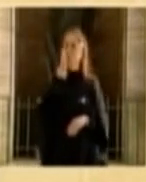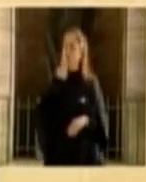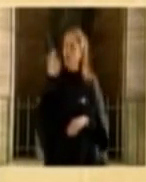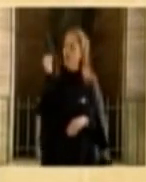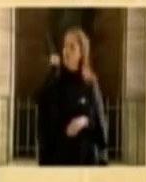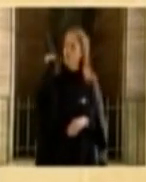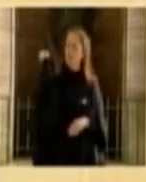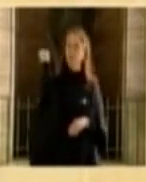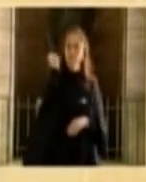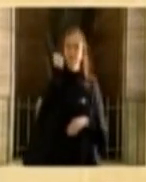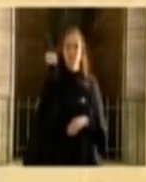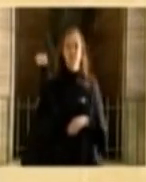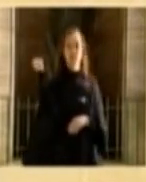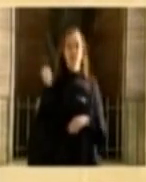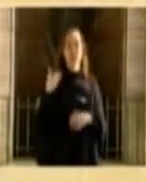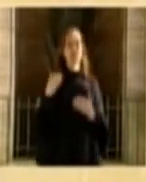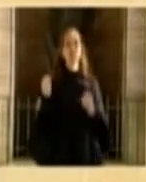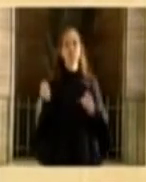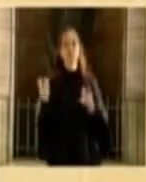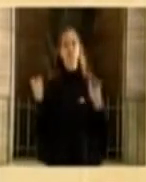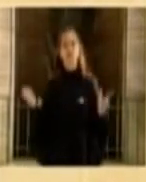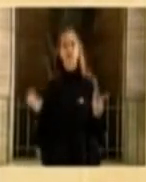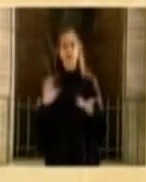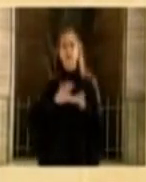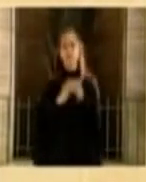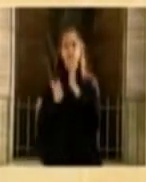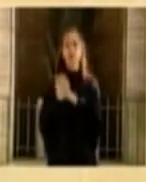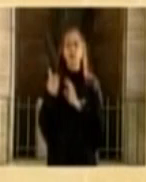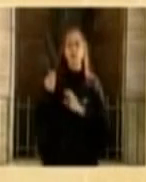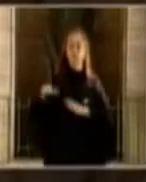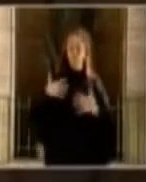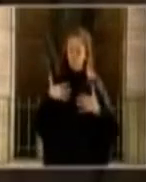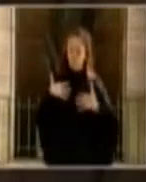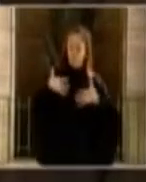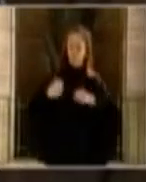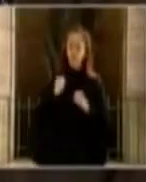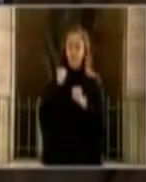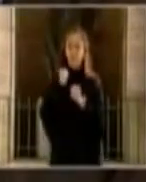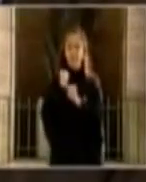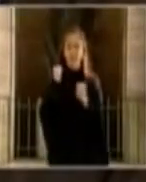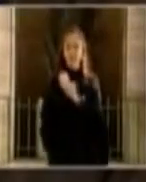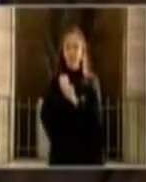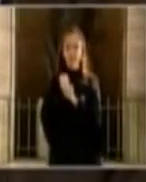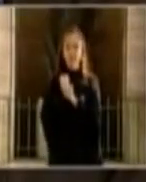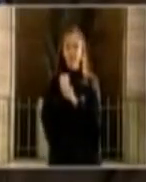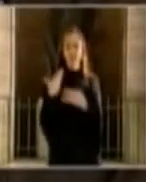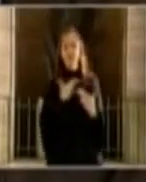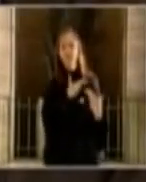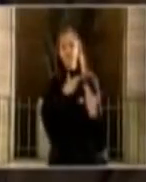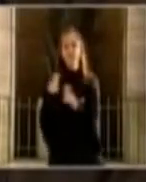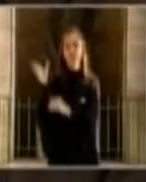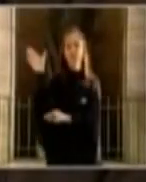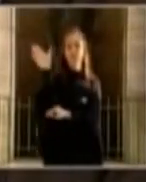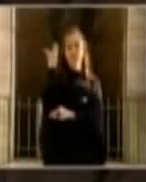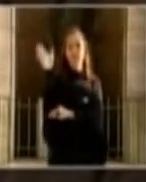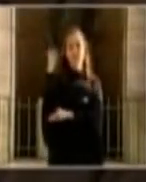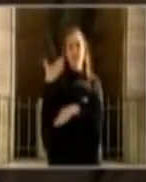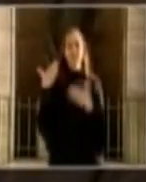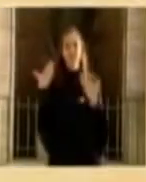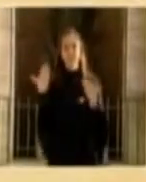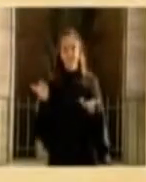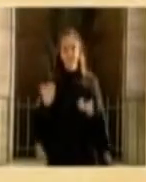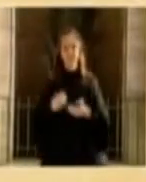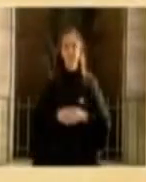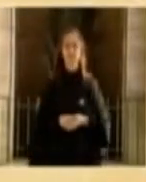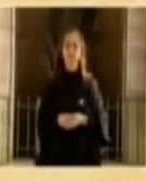ella, sin sus manos y su voluntad, no hubiésemos tenido bandera. Atravesamos días